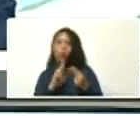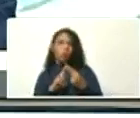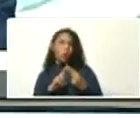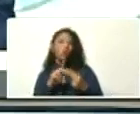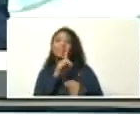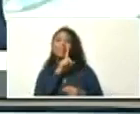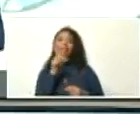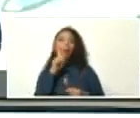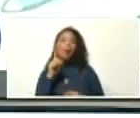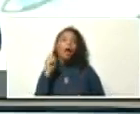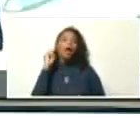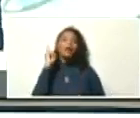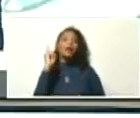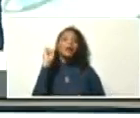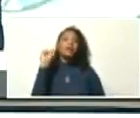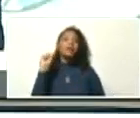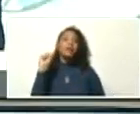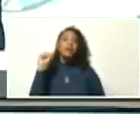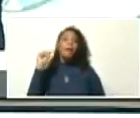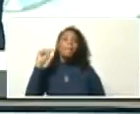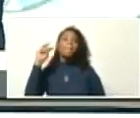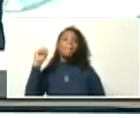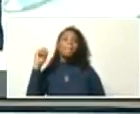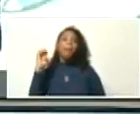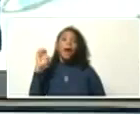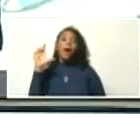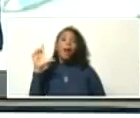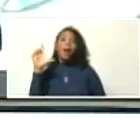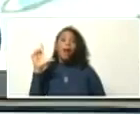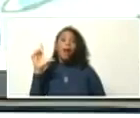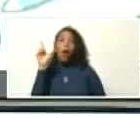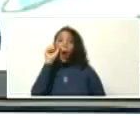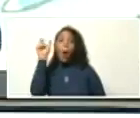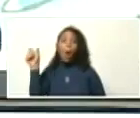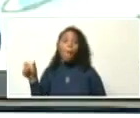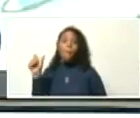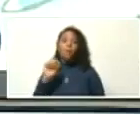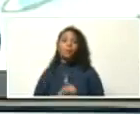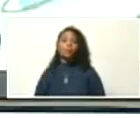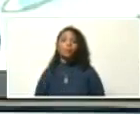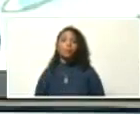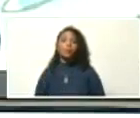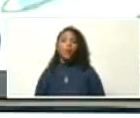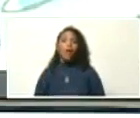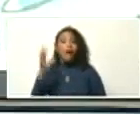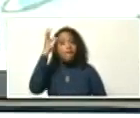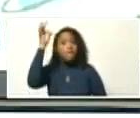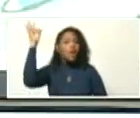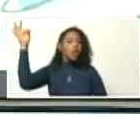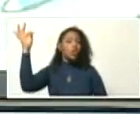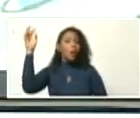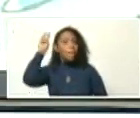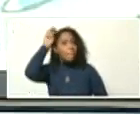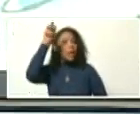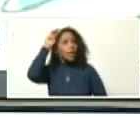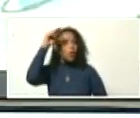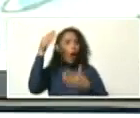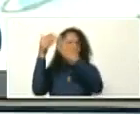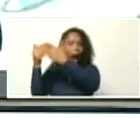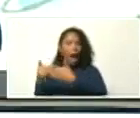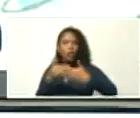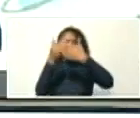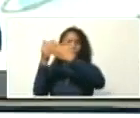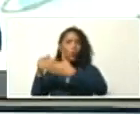llama Ismael Hernández, tiene nombre de salsero, filósofo y maestro de estudios